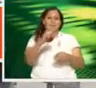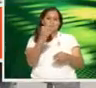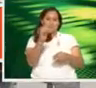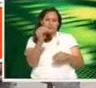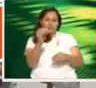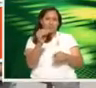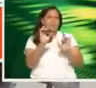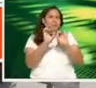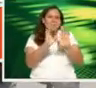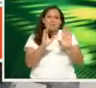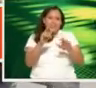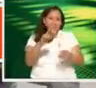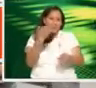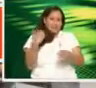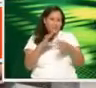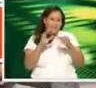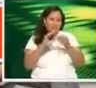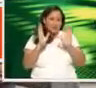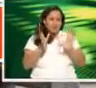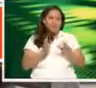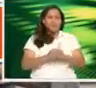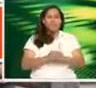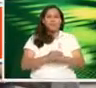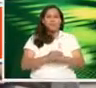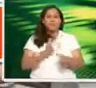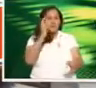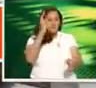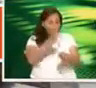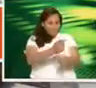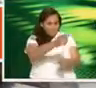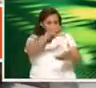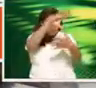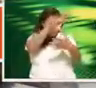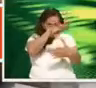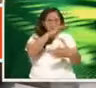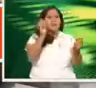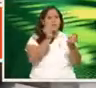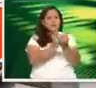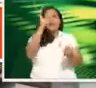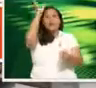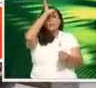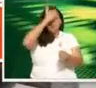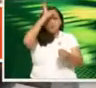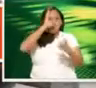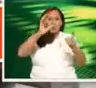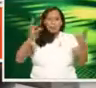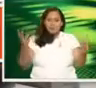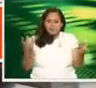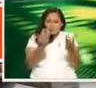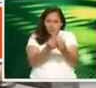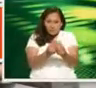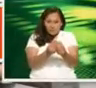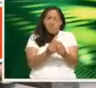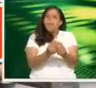lo que ya mencionaste. No solo fue un hallazgo del continente, fue un encuentro de dos culturas que a la